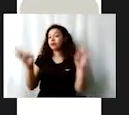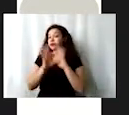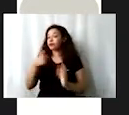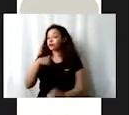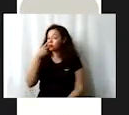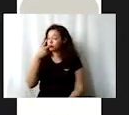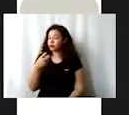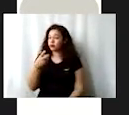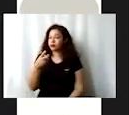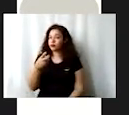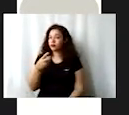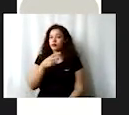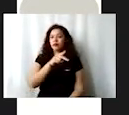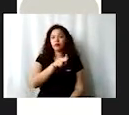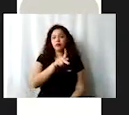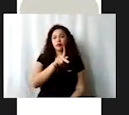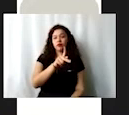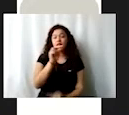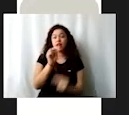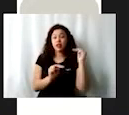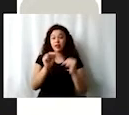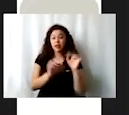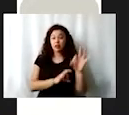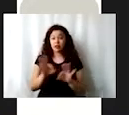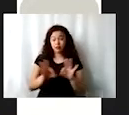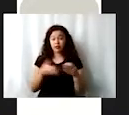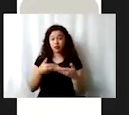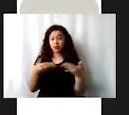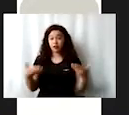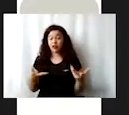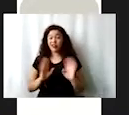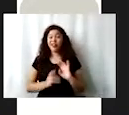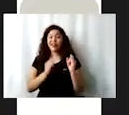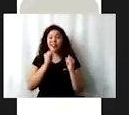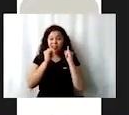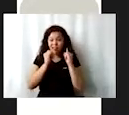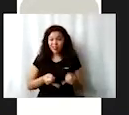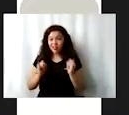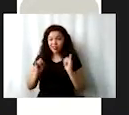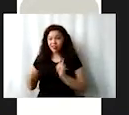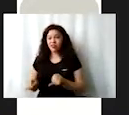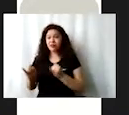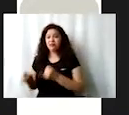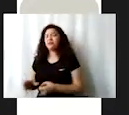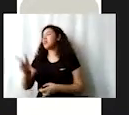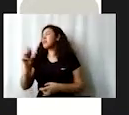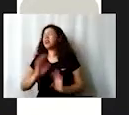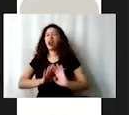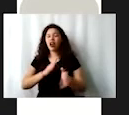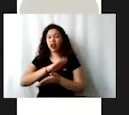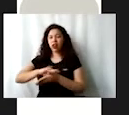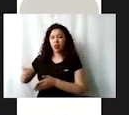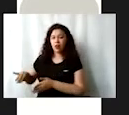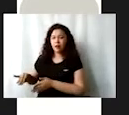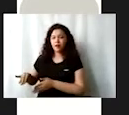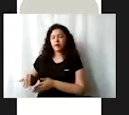el puesto hoy en día tendría que dejar de ser individual. Y no se me malinterprete con esto que estoy diciendo, que